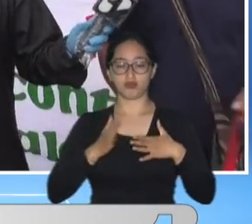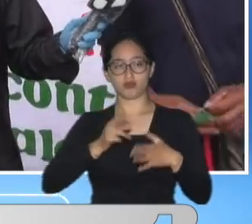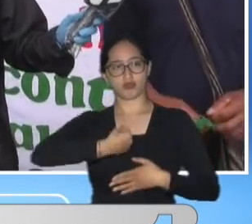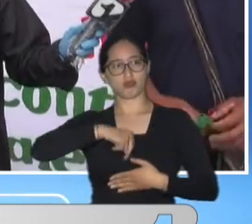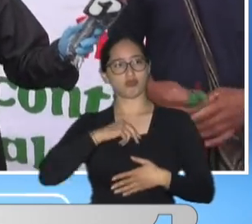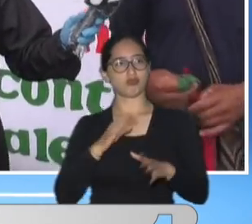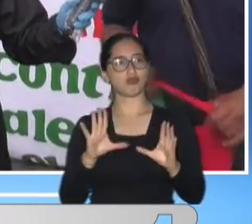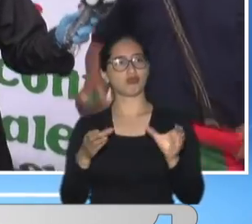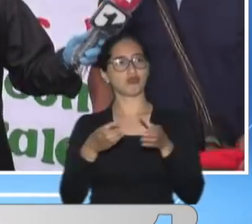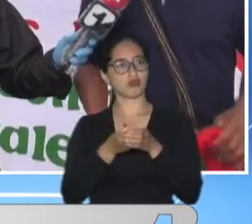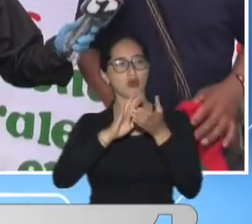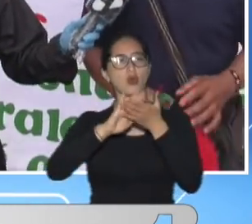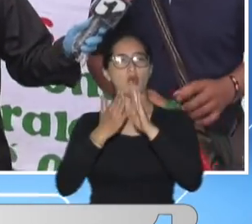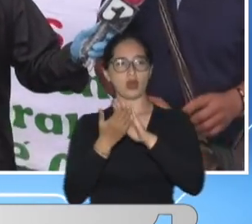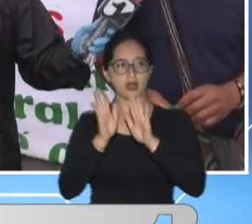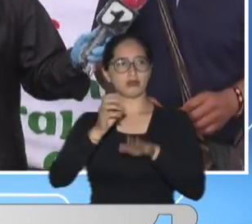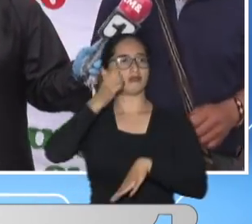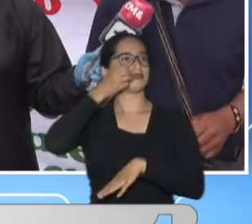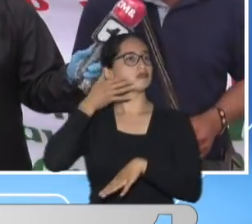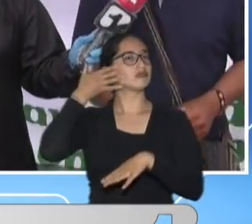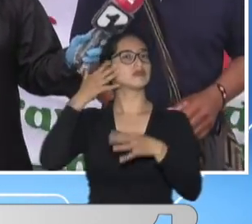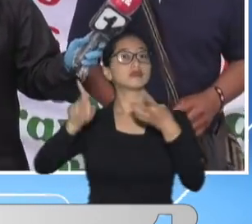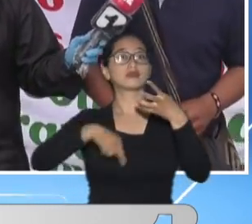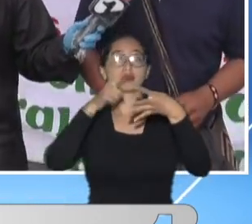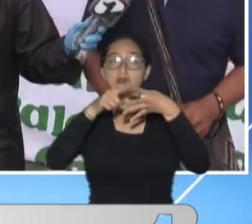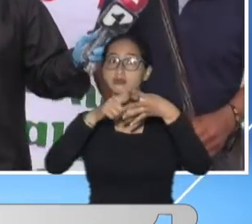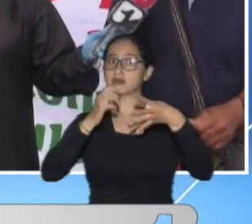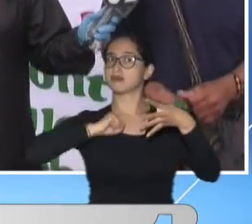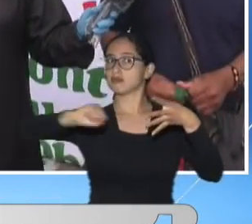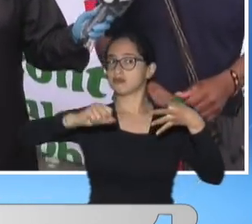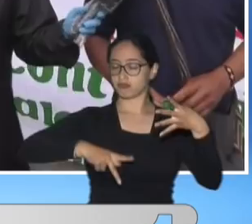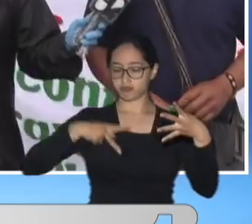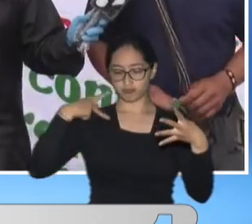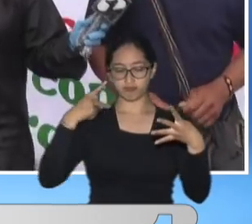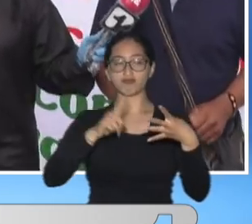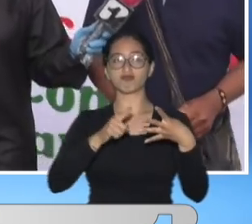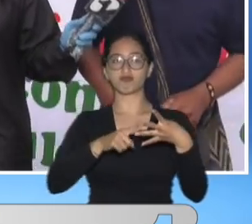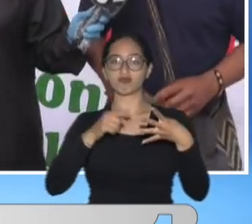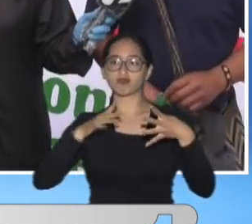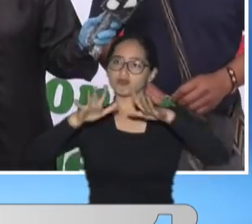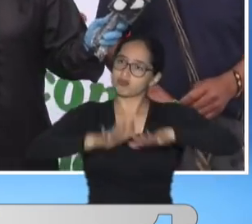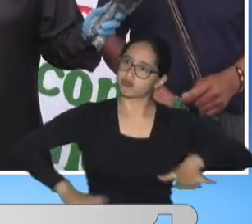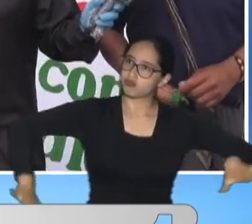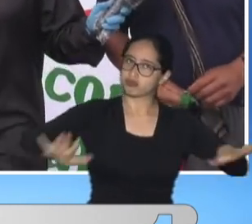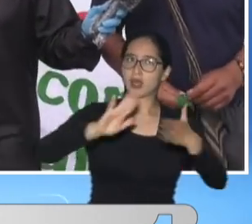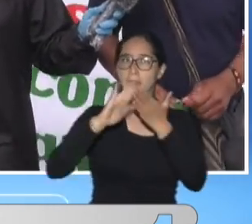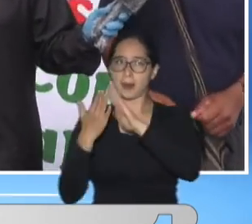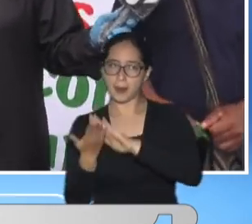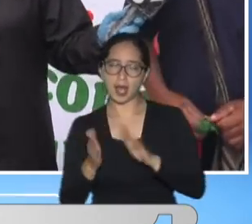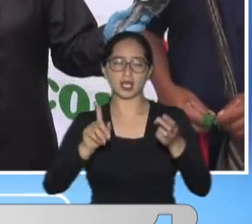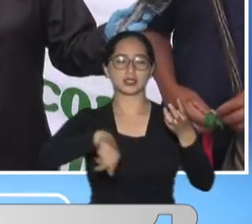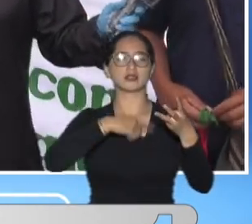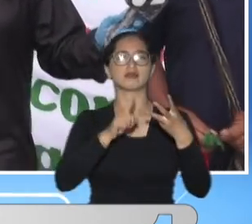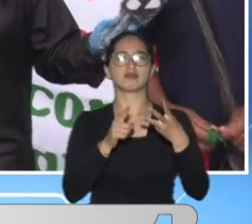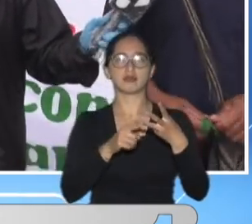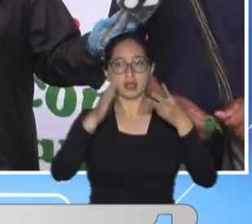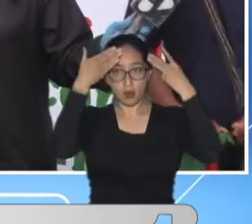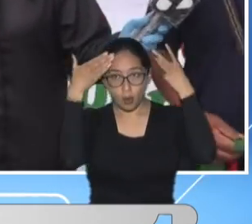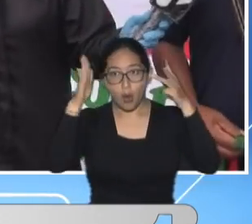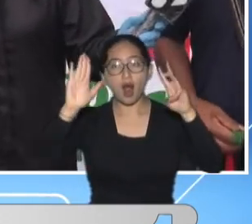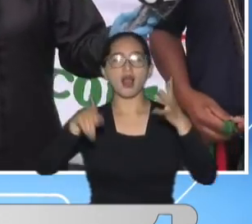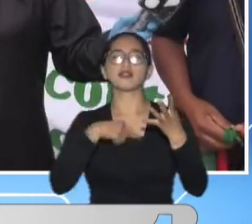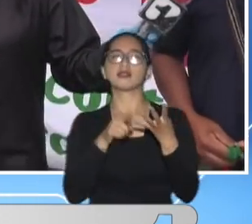se llama. Entonces son la vida, el territorio, la democracia y la paz. Son esos puntos los que